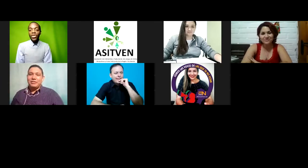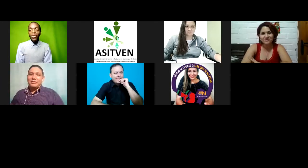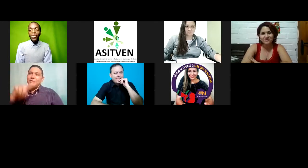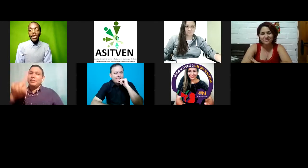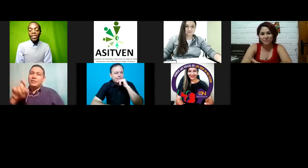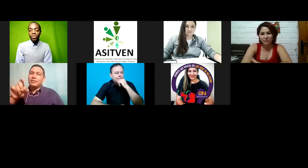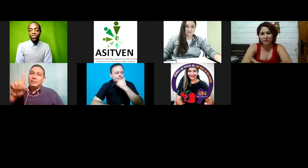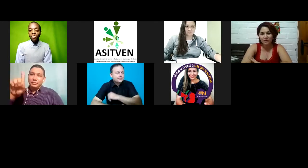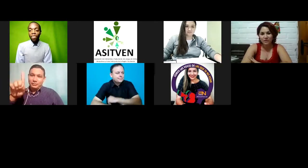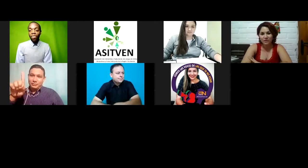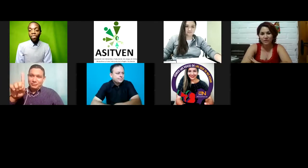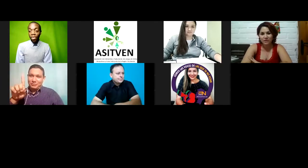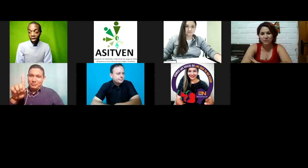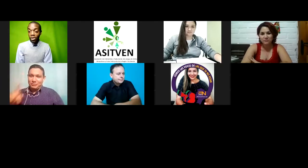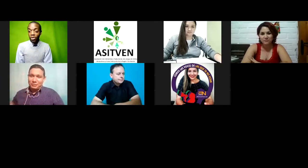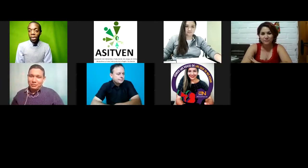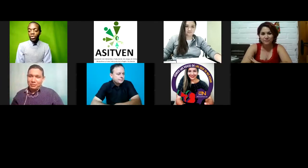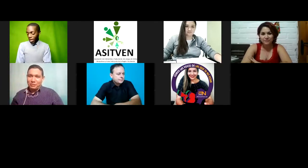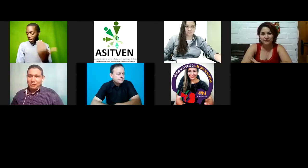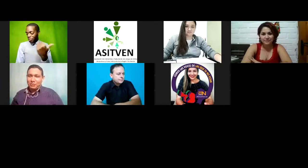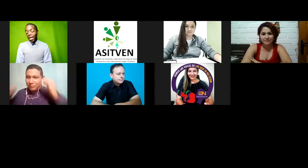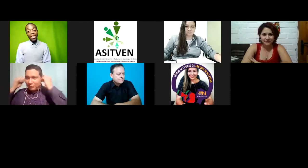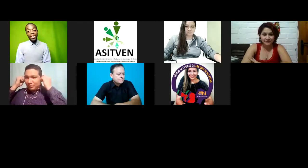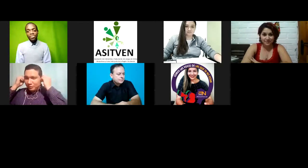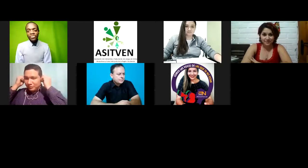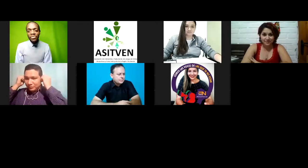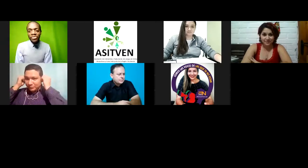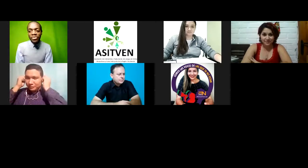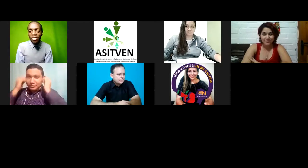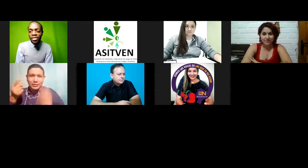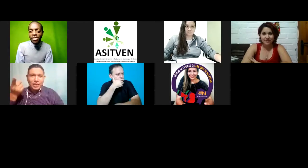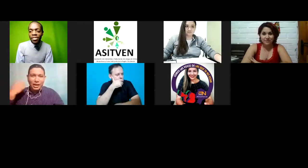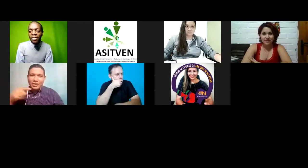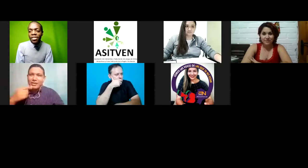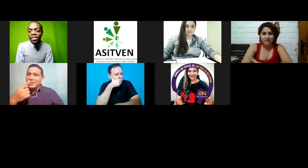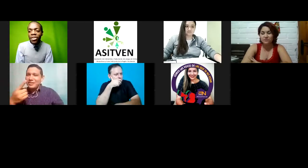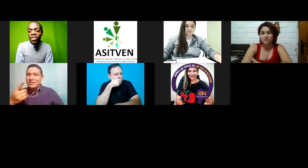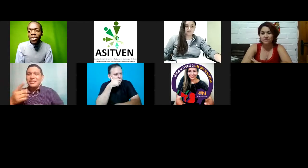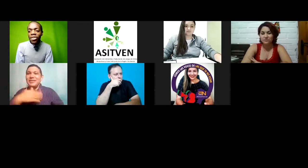eso entonces estamos. Una pregunta, Jeffer, adelante.